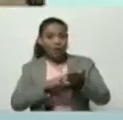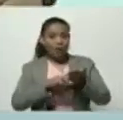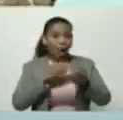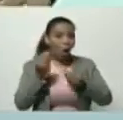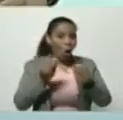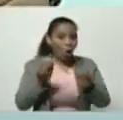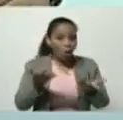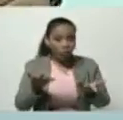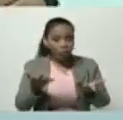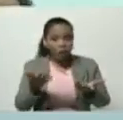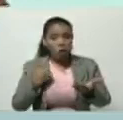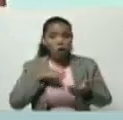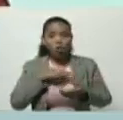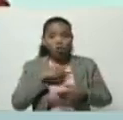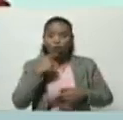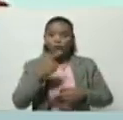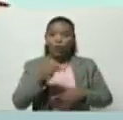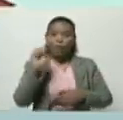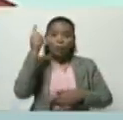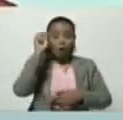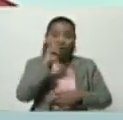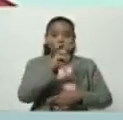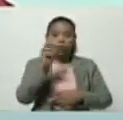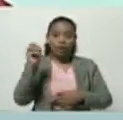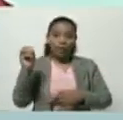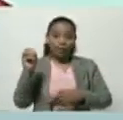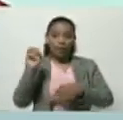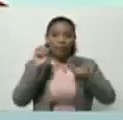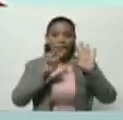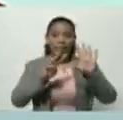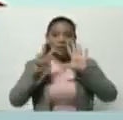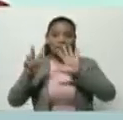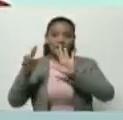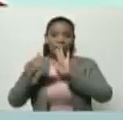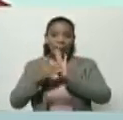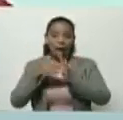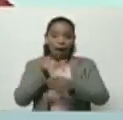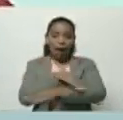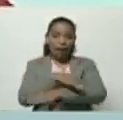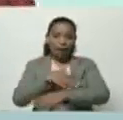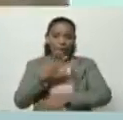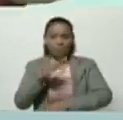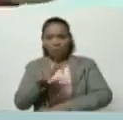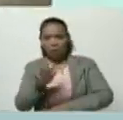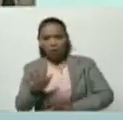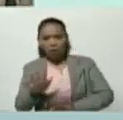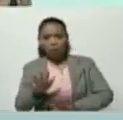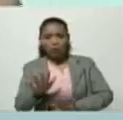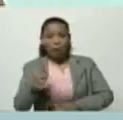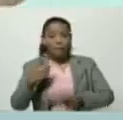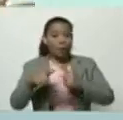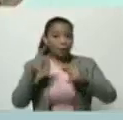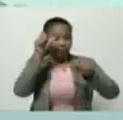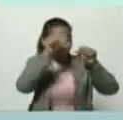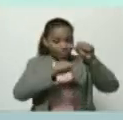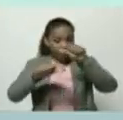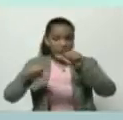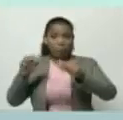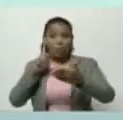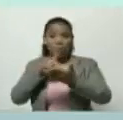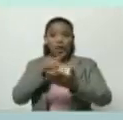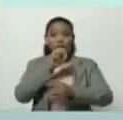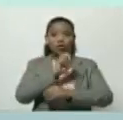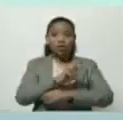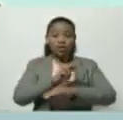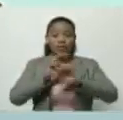planteamos 270, primero fueron 277 mil calles, algo así. Pero revisando, no vamos a llegar a las